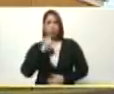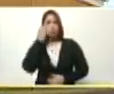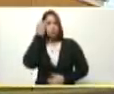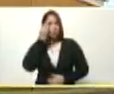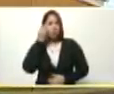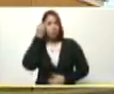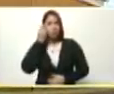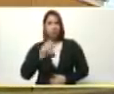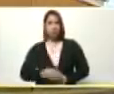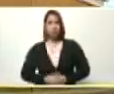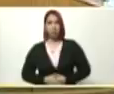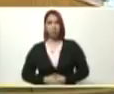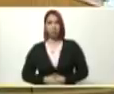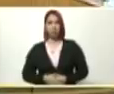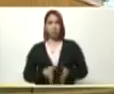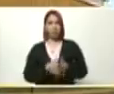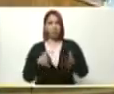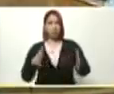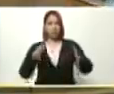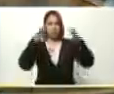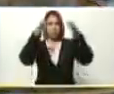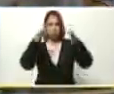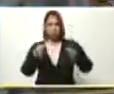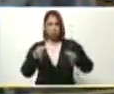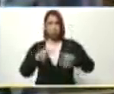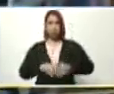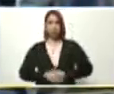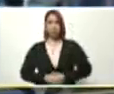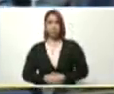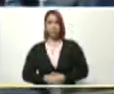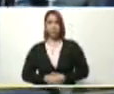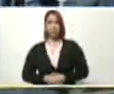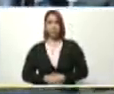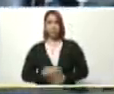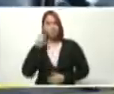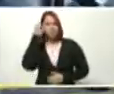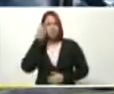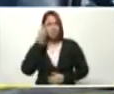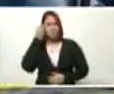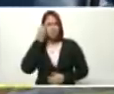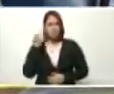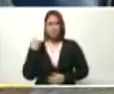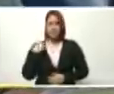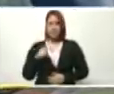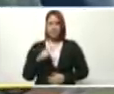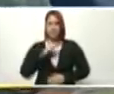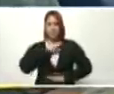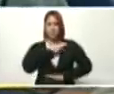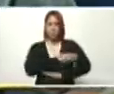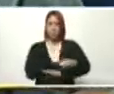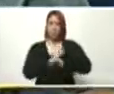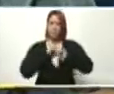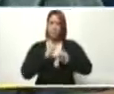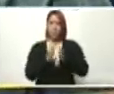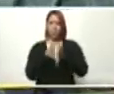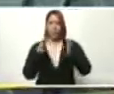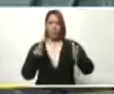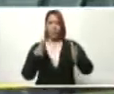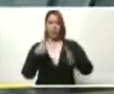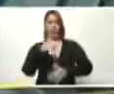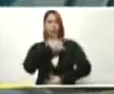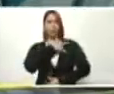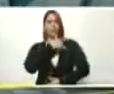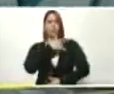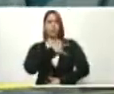contamos con una gran oficialidad. Creo que contamos con una poderosa y gran universidad